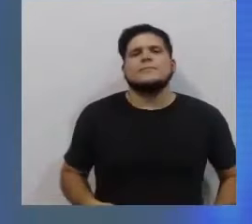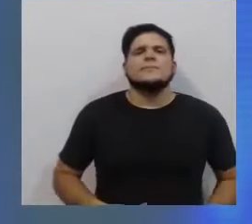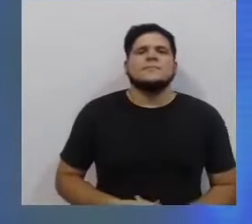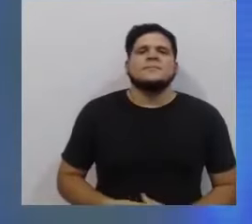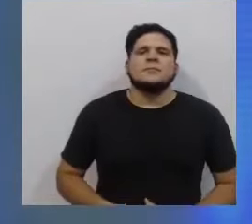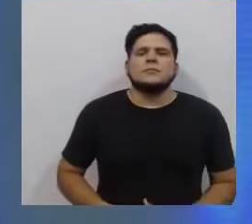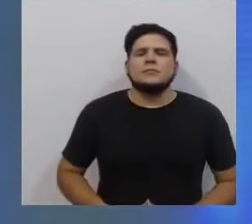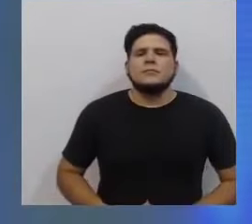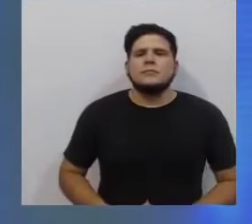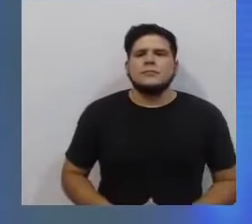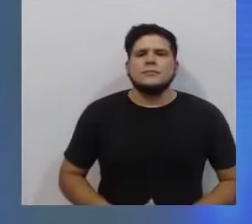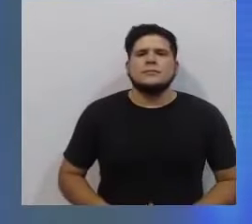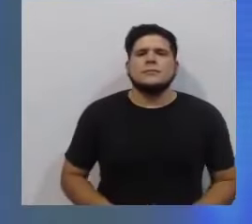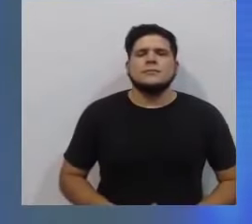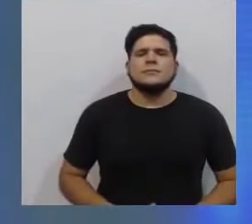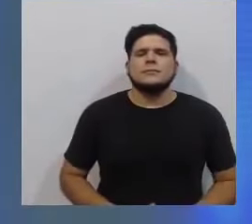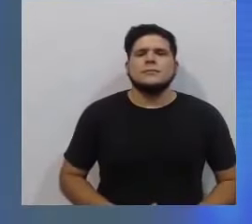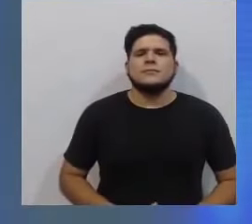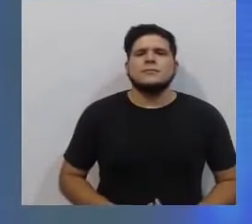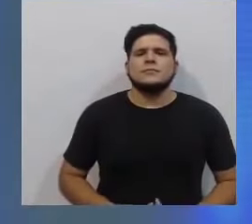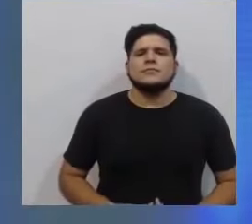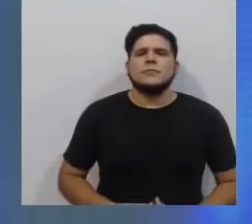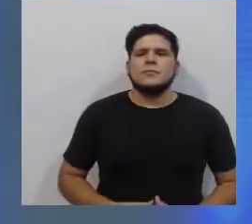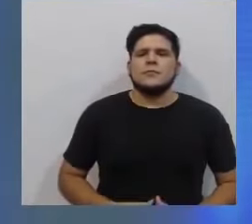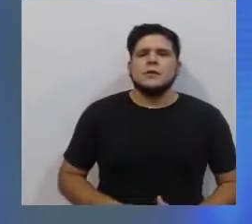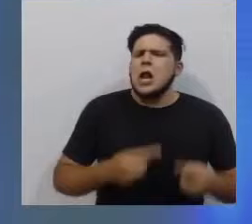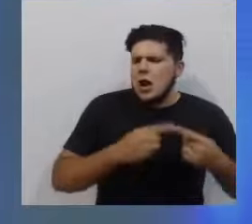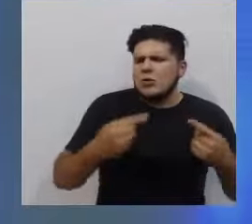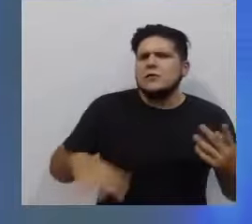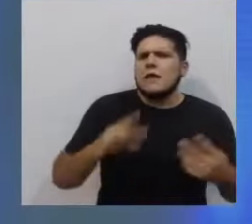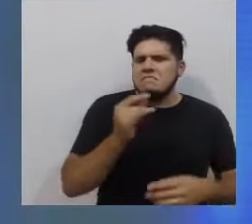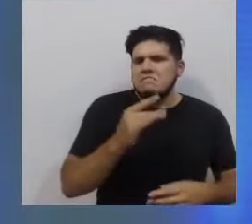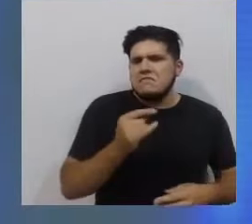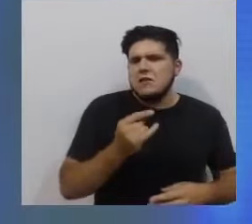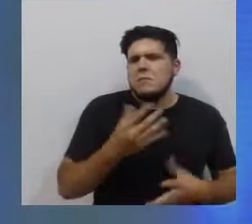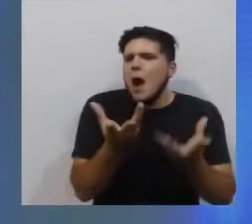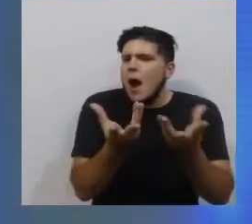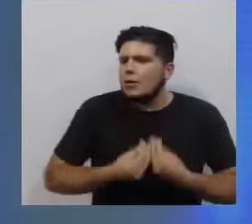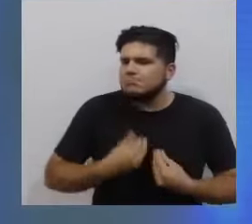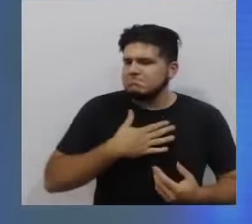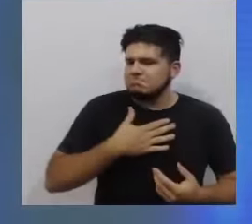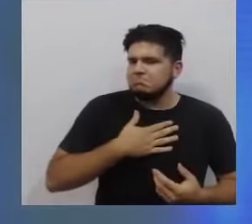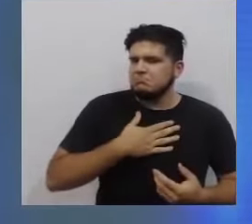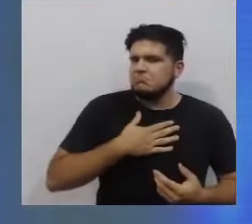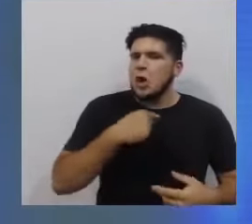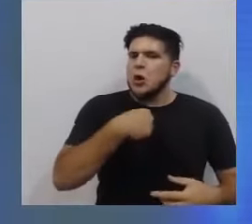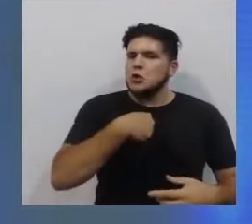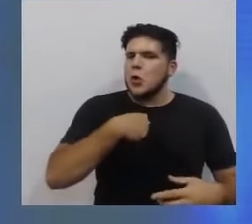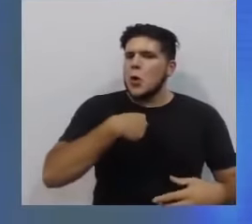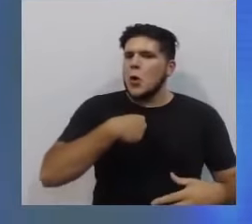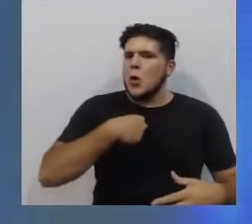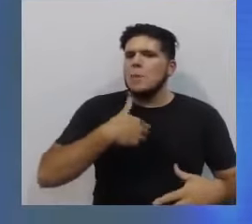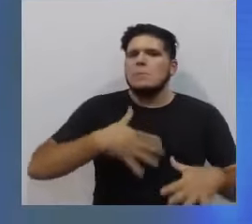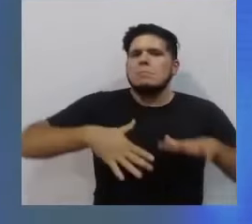ayuda para poder crecer y muchas veces dentro de ese contexto tenemos la amenaza